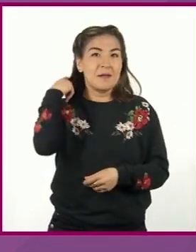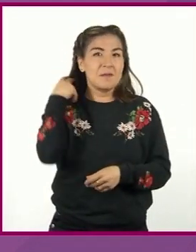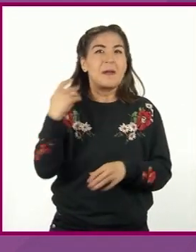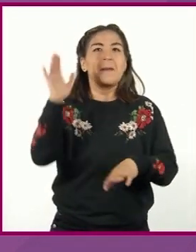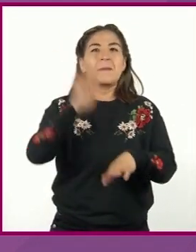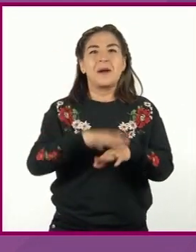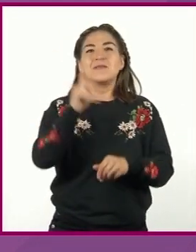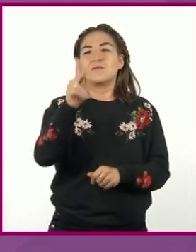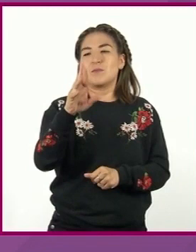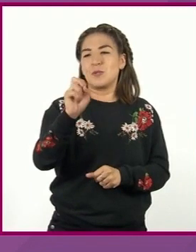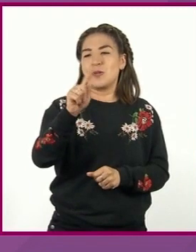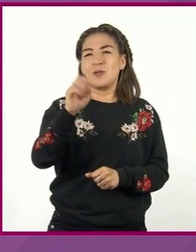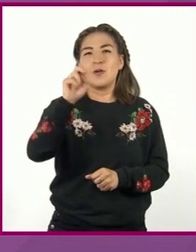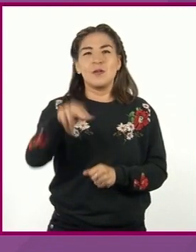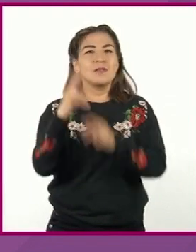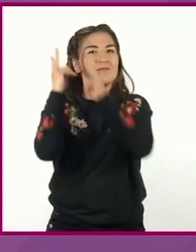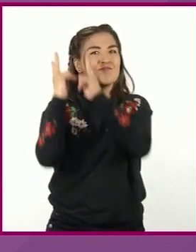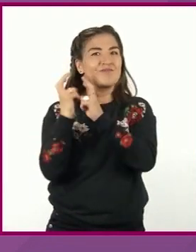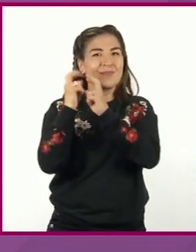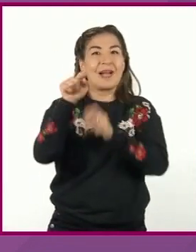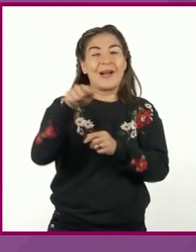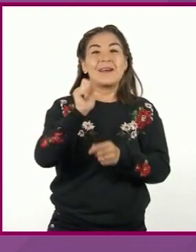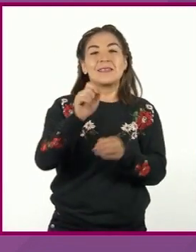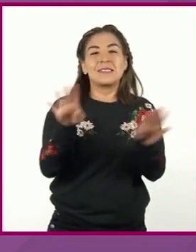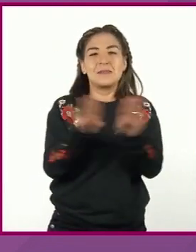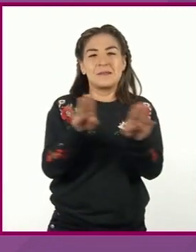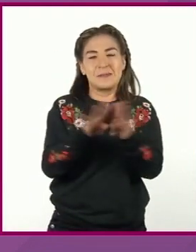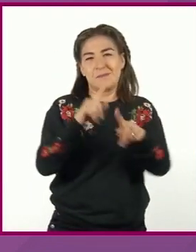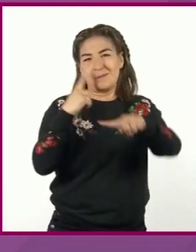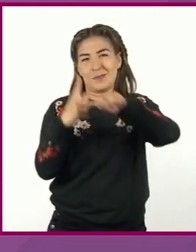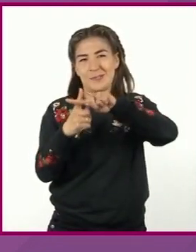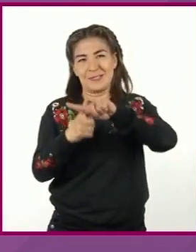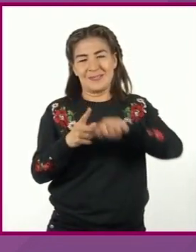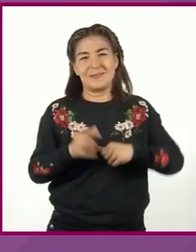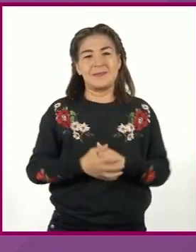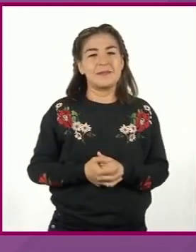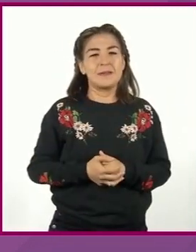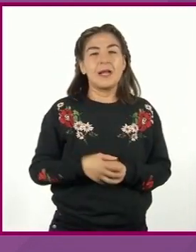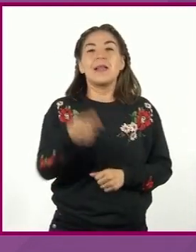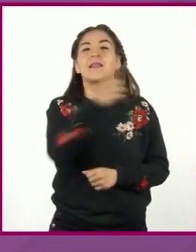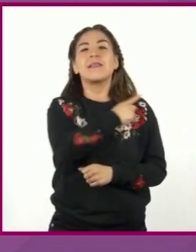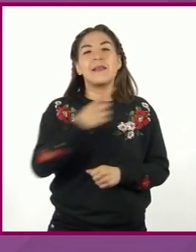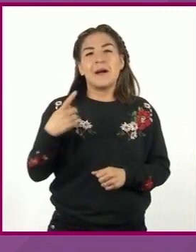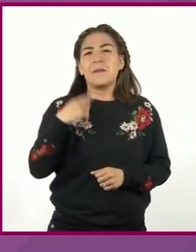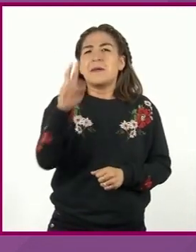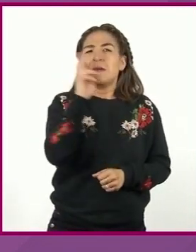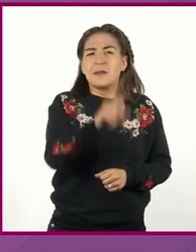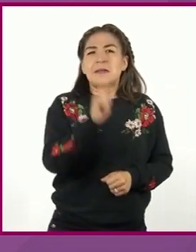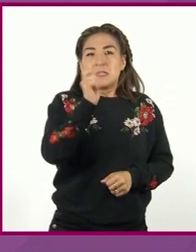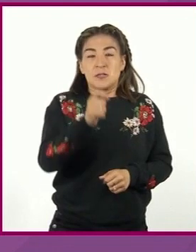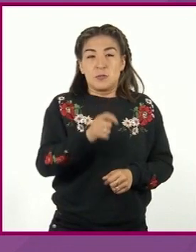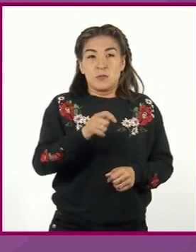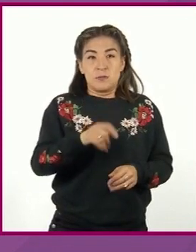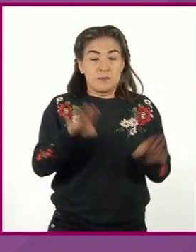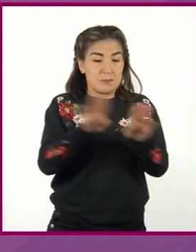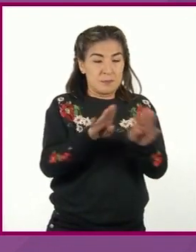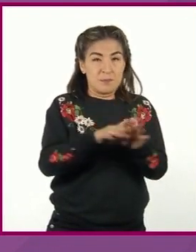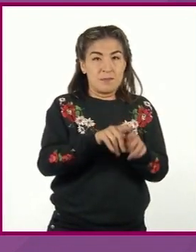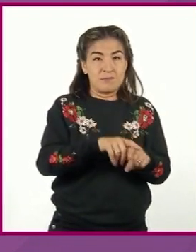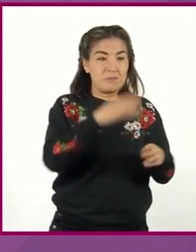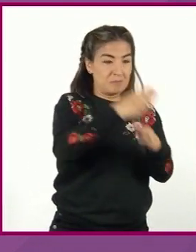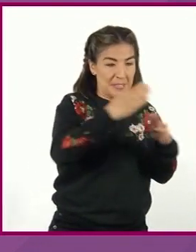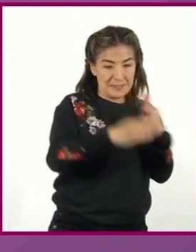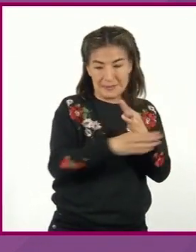más protones, es decir, con carga neta positiva. Debemos considerar que para que dos cuerpos se atraigan,